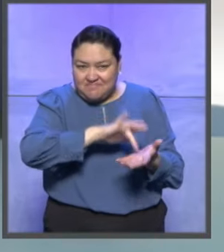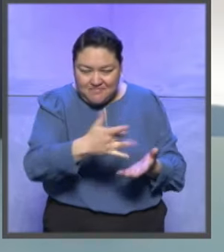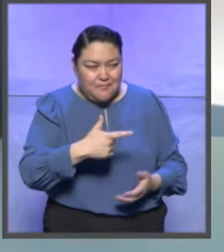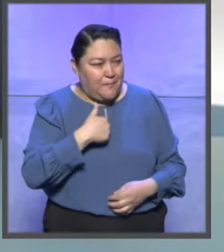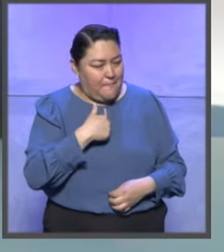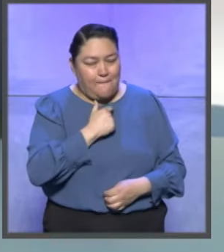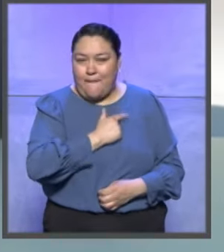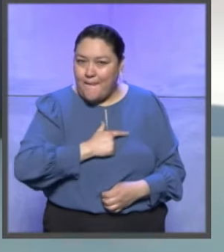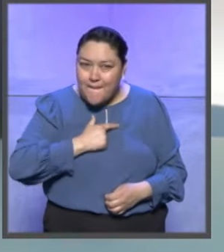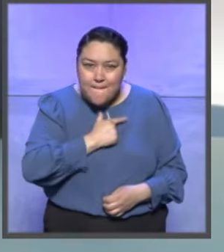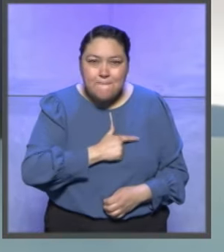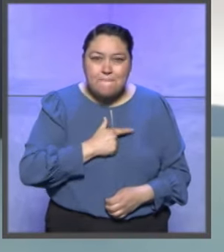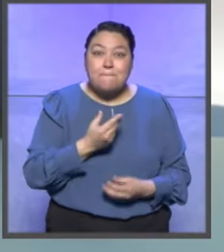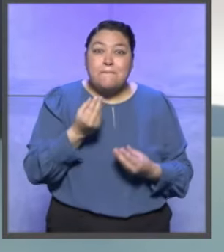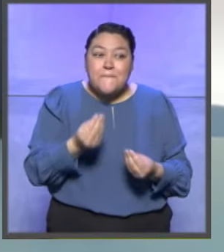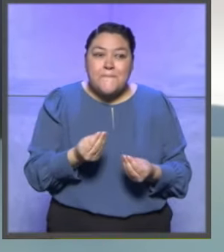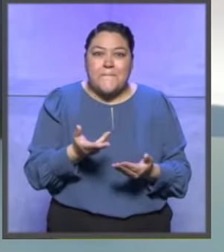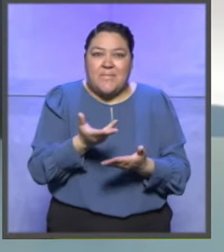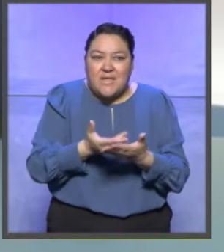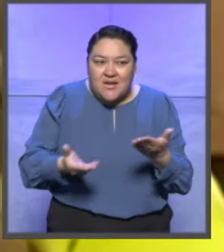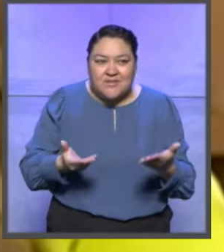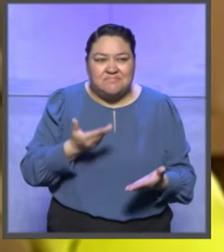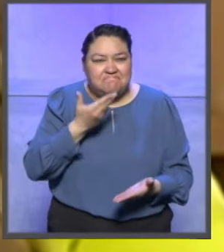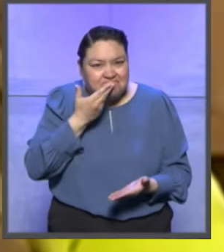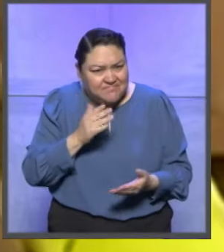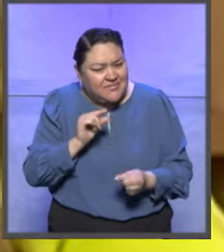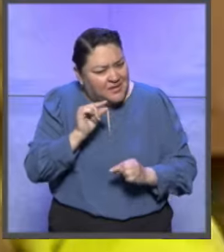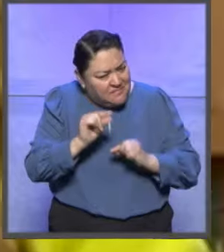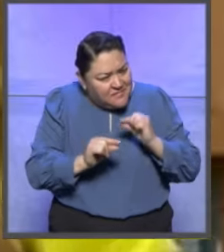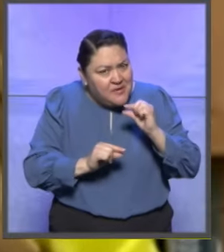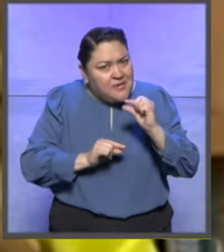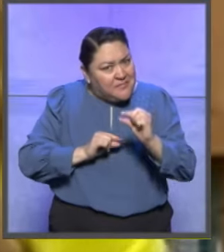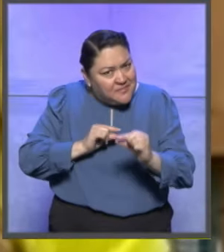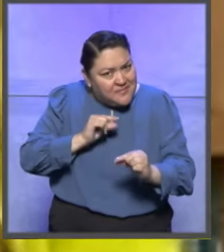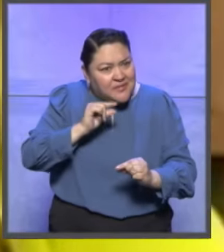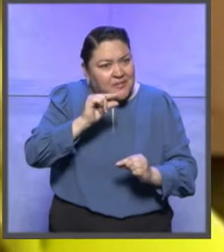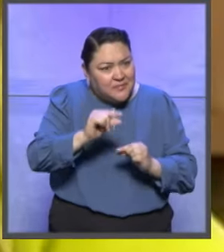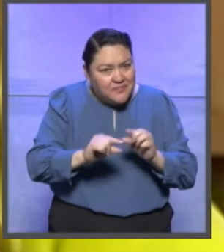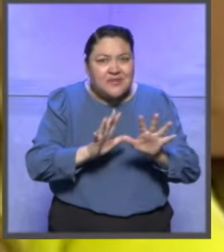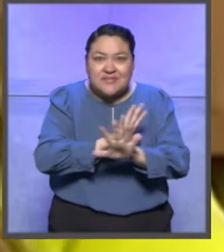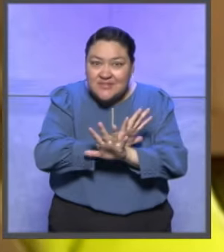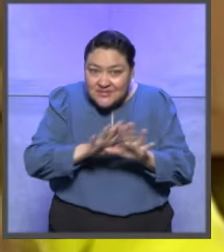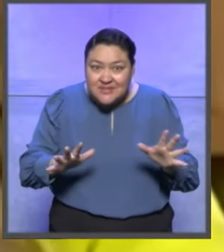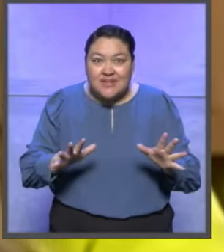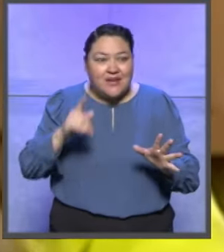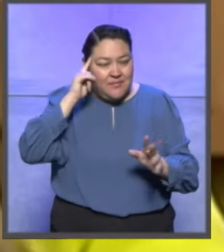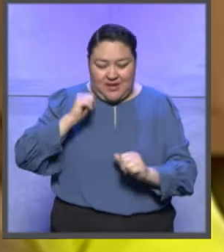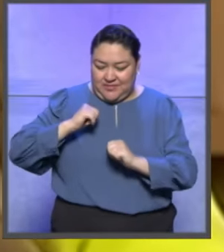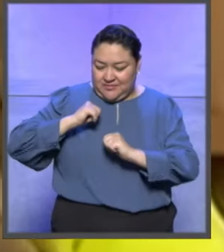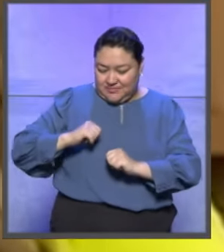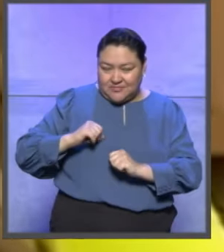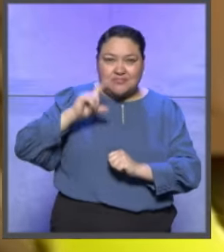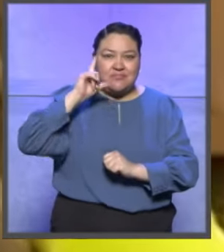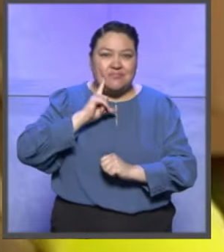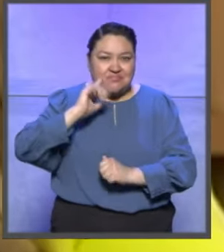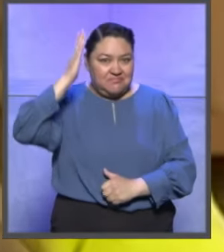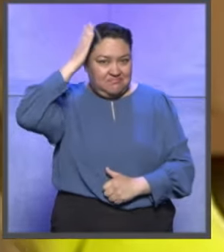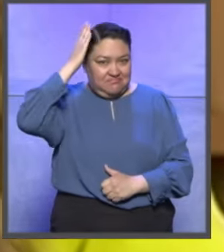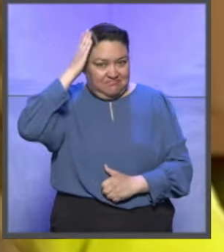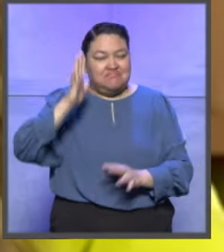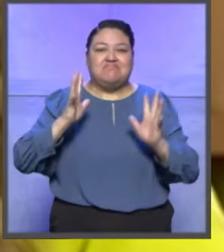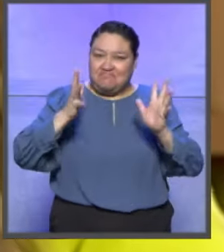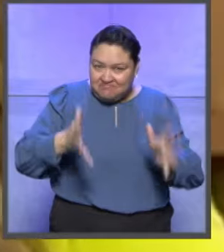de entrada me parece a mí que se va haciendo un poco realidad esta parte de tener a las